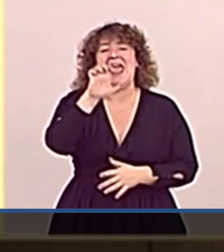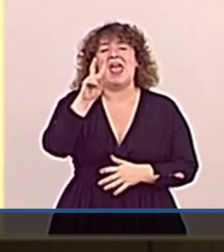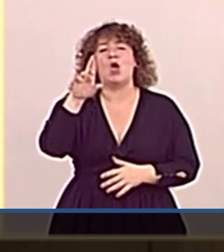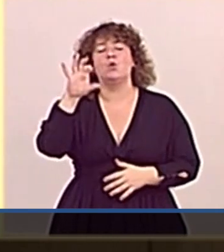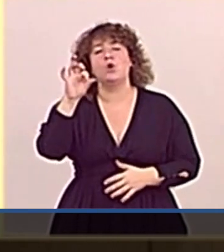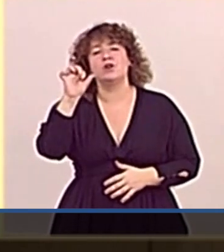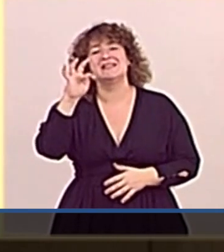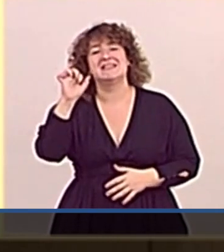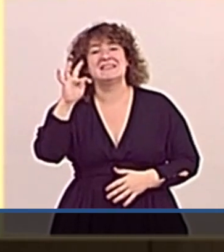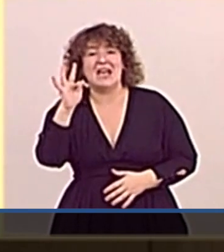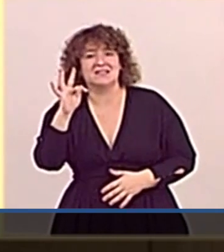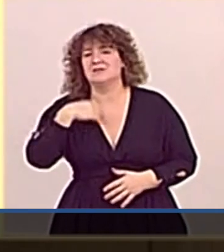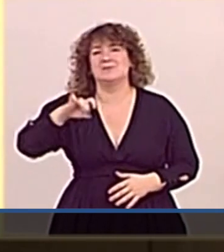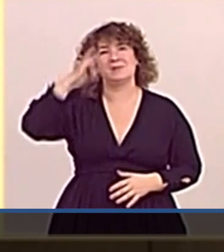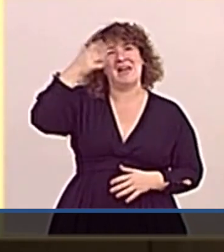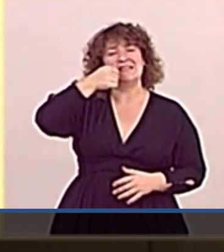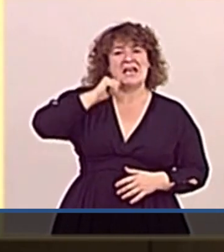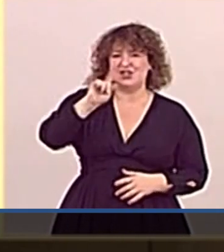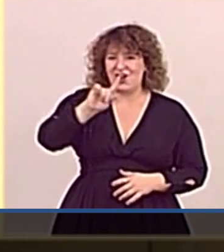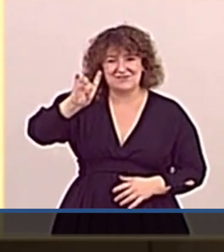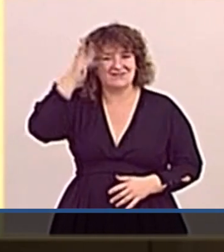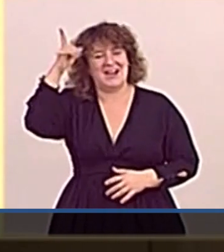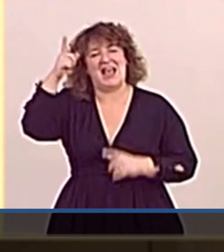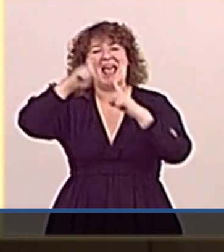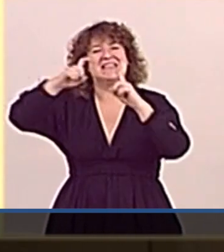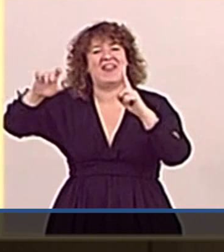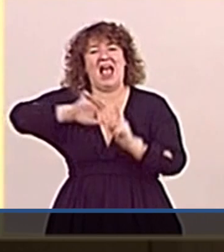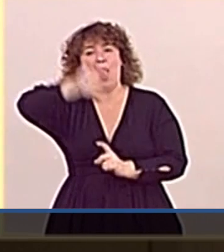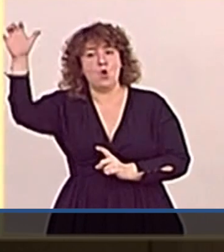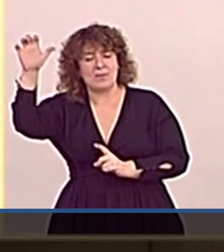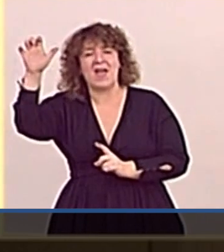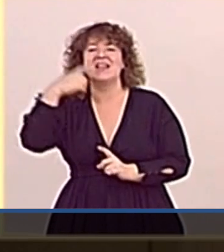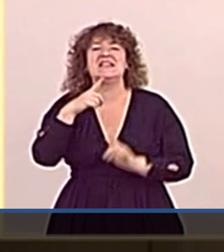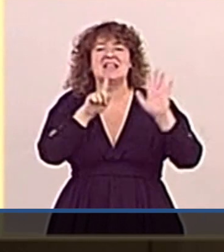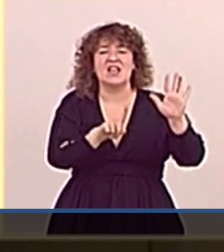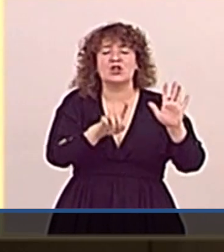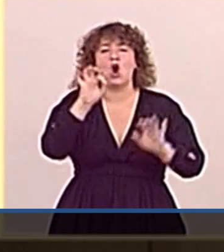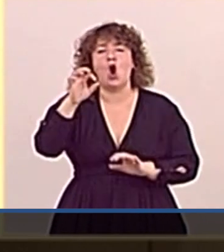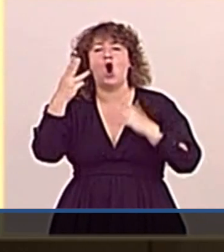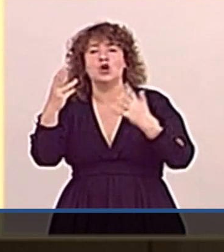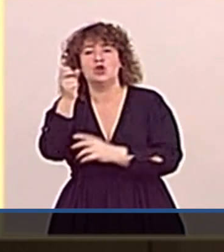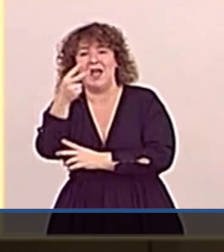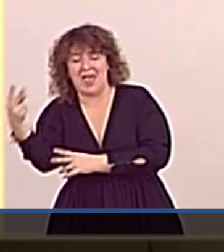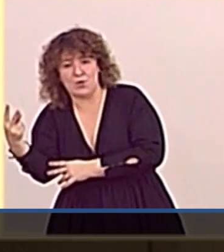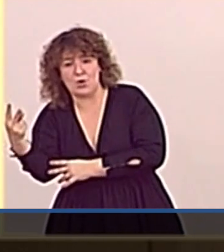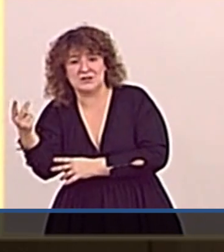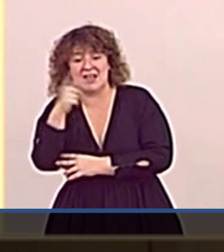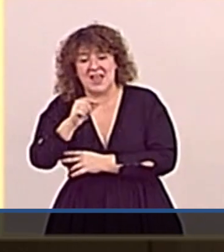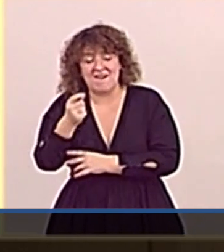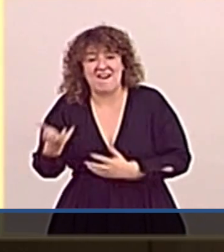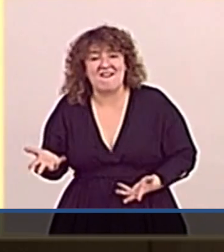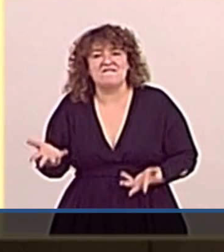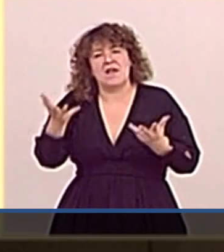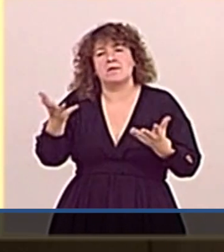según Eurostat, señor Maroto, no según Pedro Sánchez, según Eurostat, fue de 608 euros. Si sumamos la inflación, esa